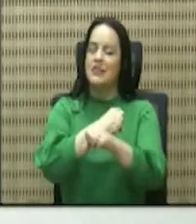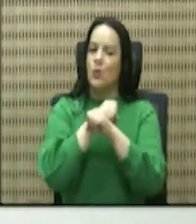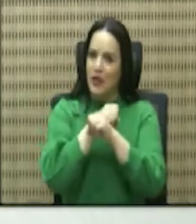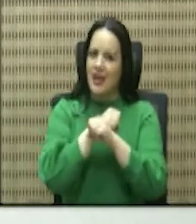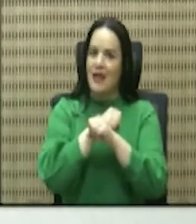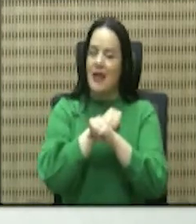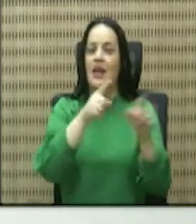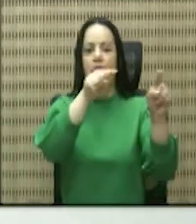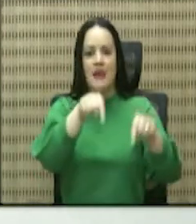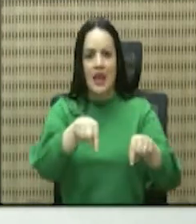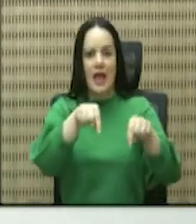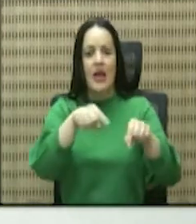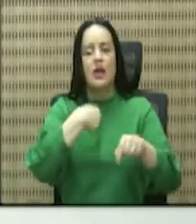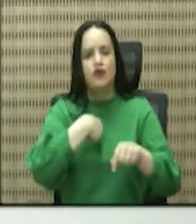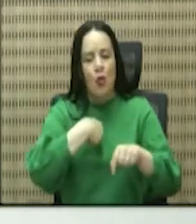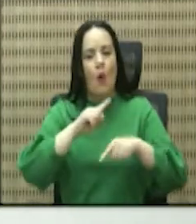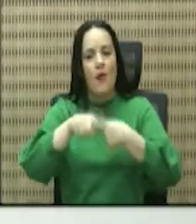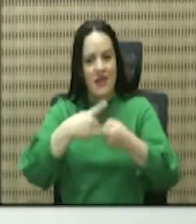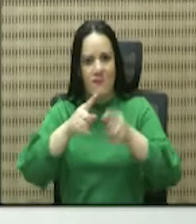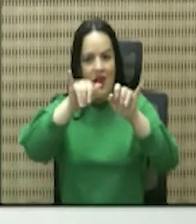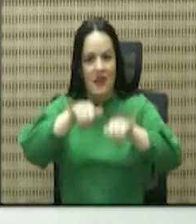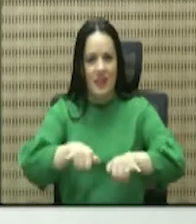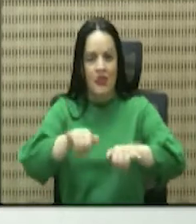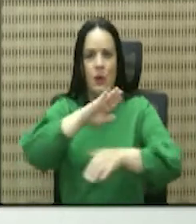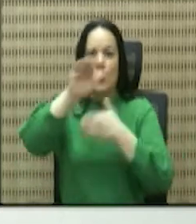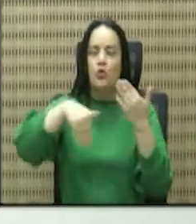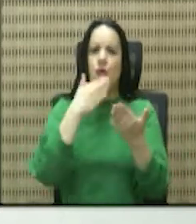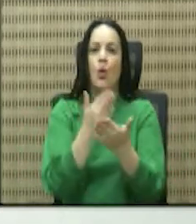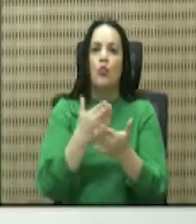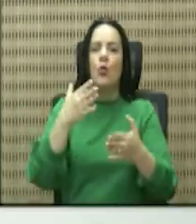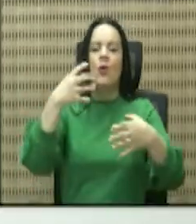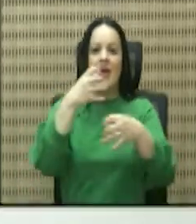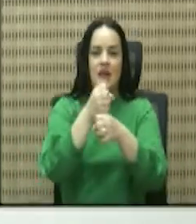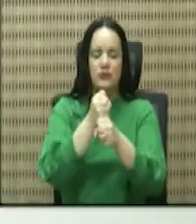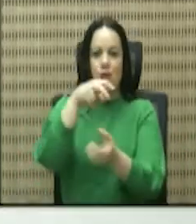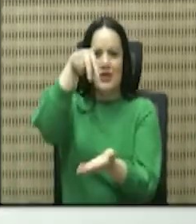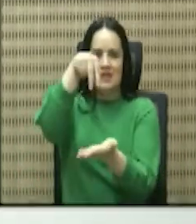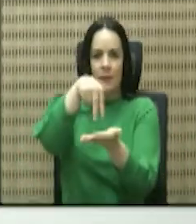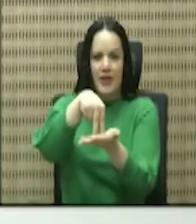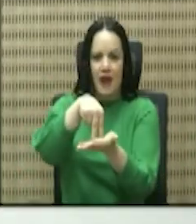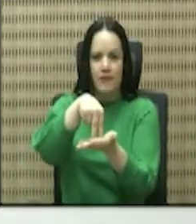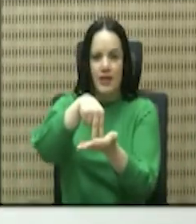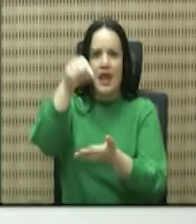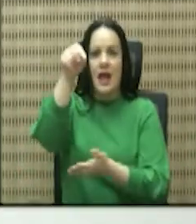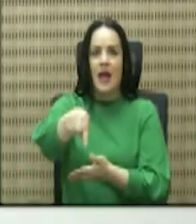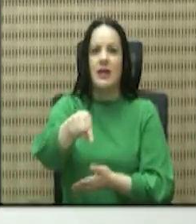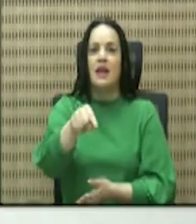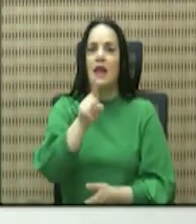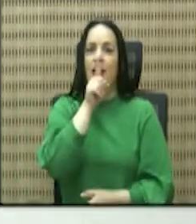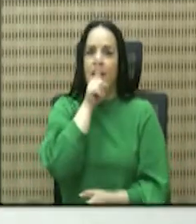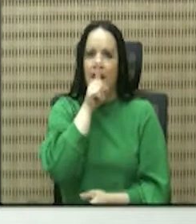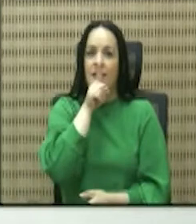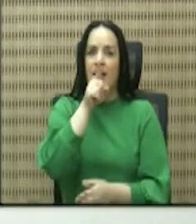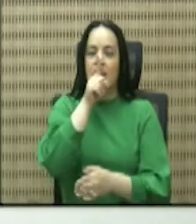quedar todo lo que he hecho es pararme ahí callada en